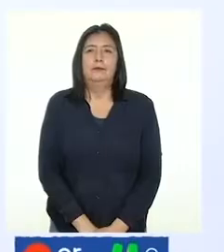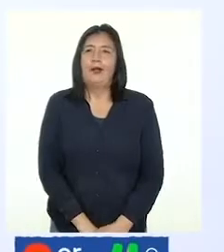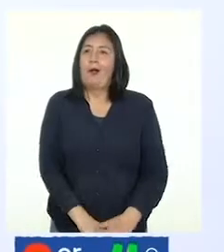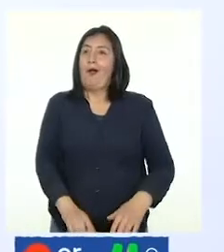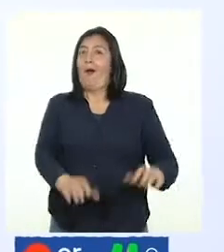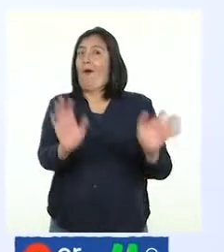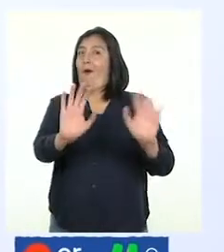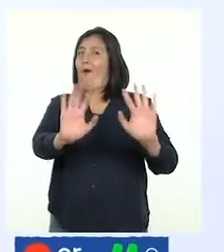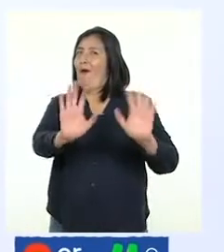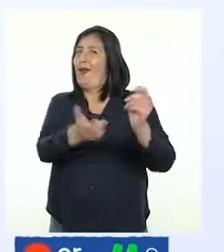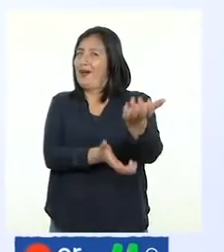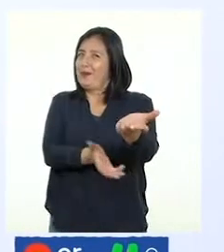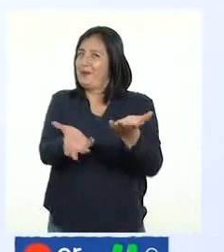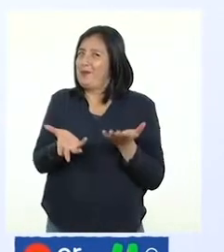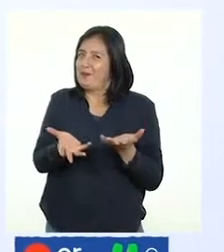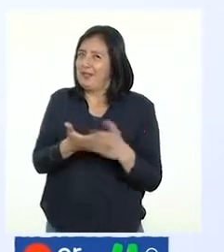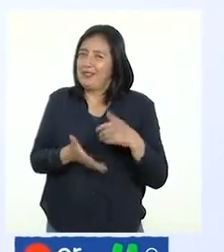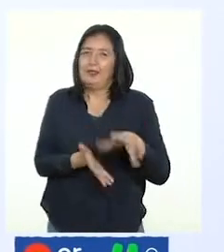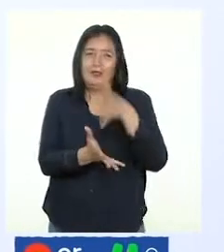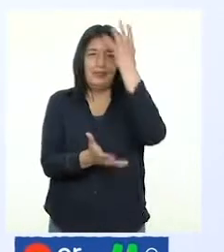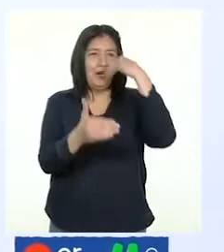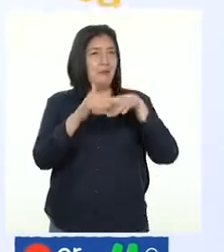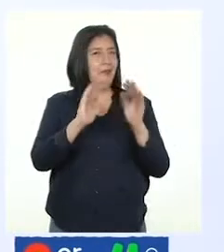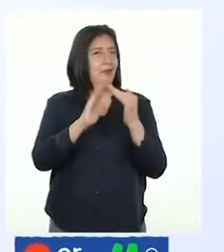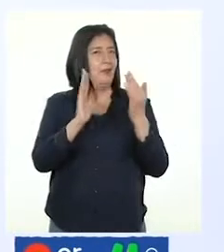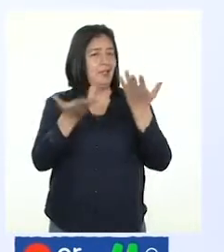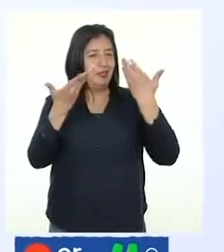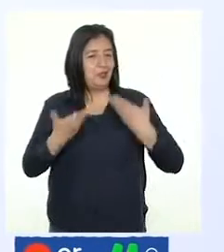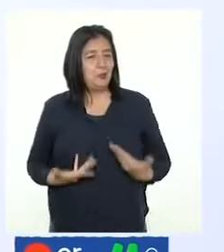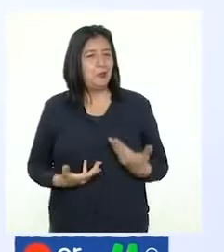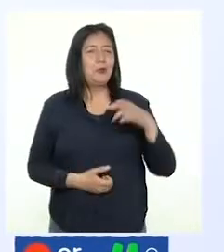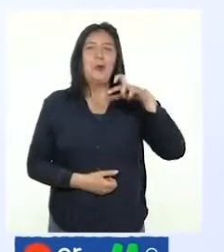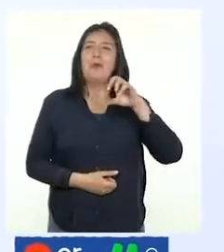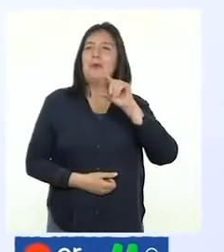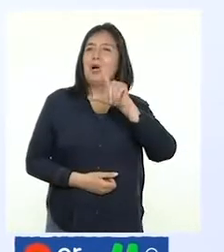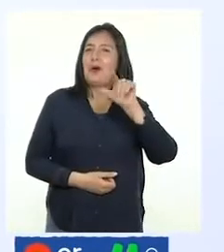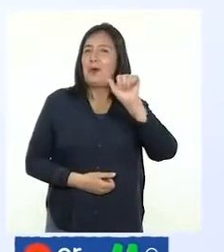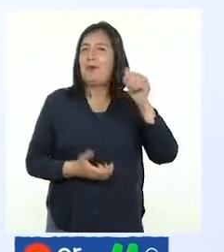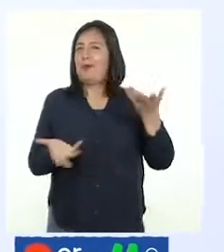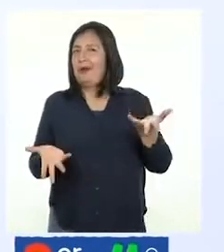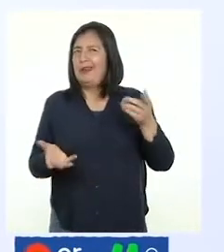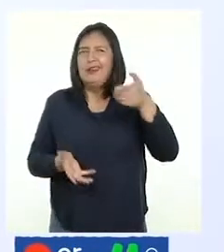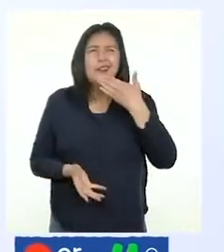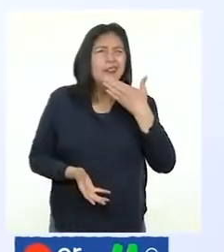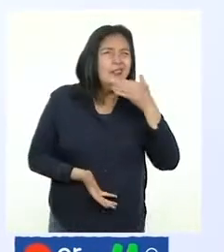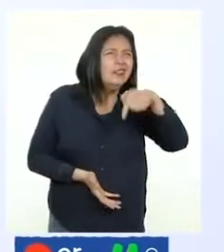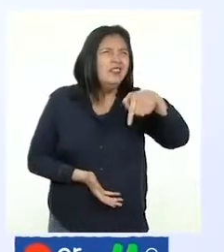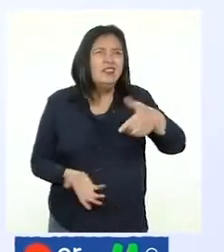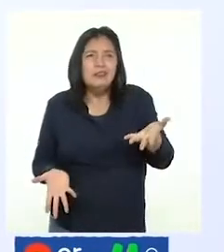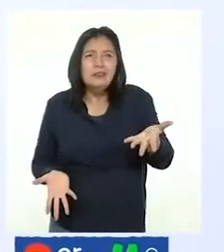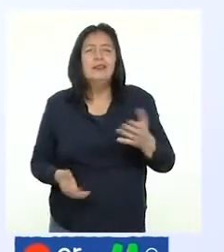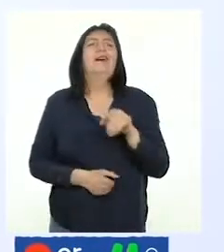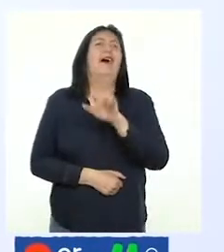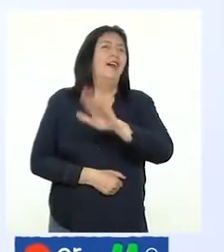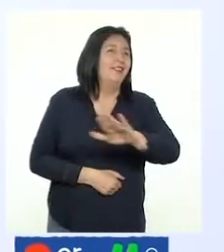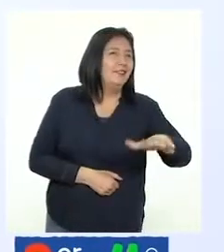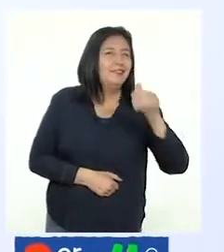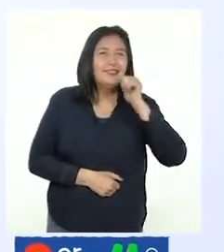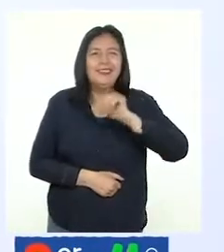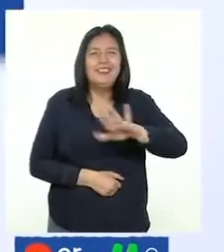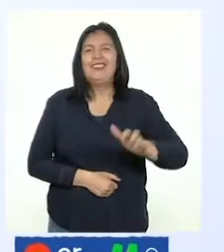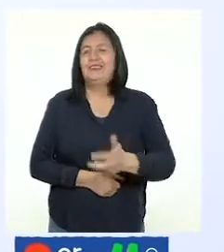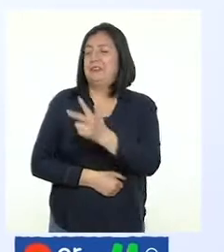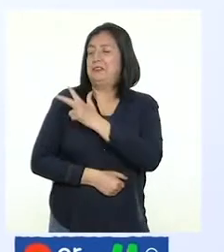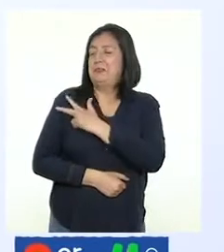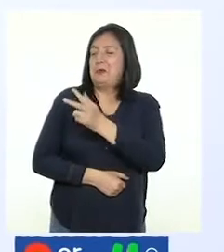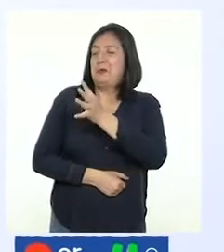Hola, bienvenidas y bienvenidos a Aprendo en Casa. Mi nombre es Paula Moreno y este programa está dirigido a niñas y niños